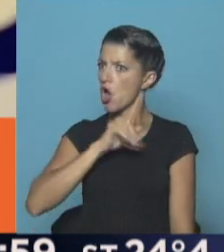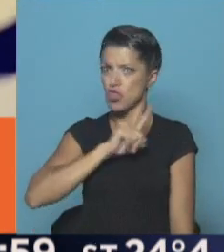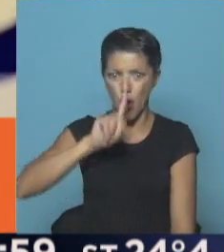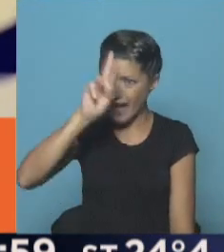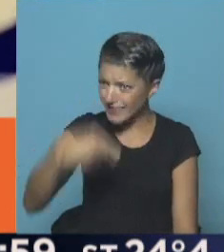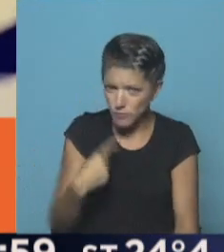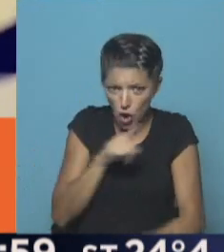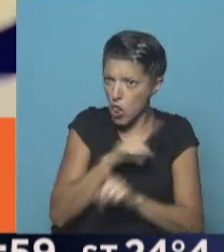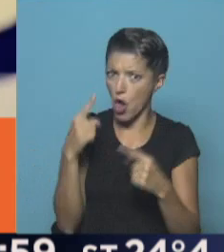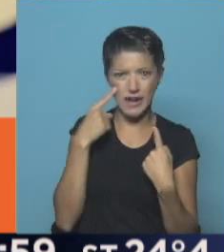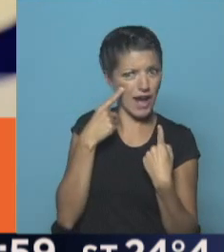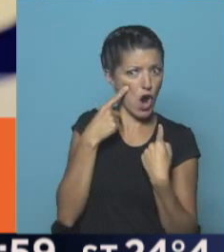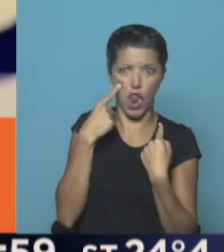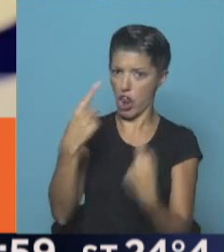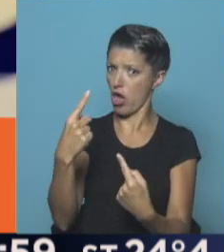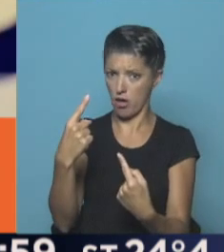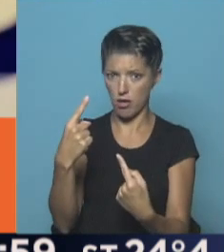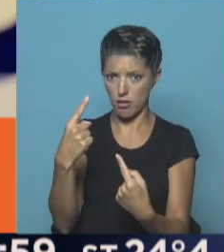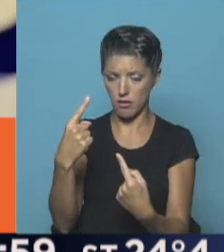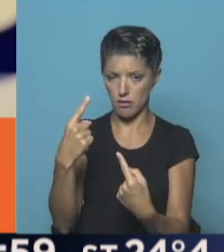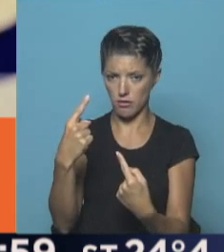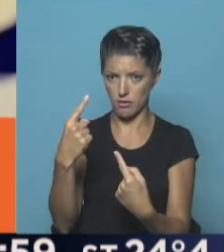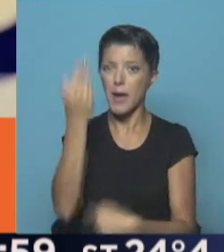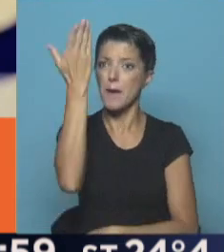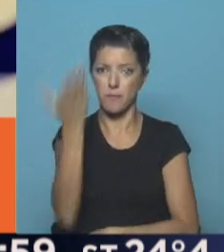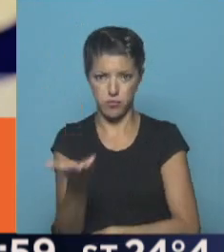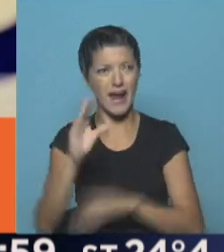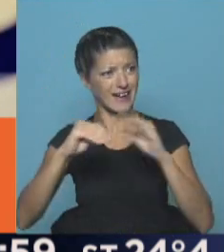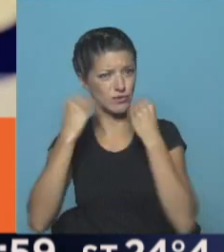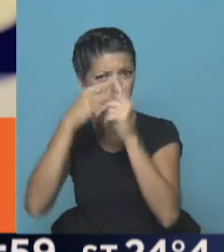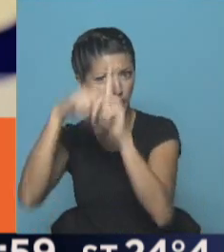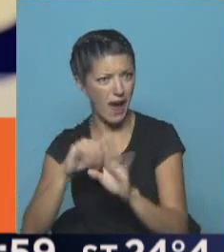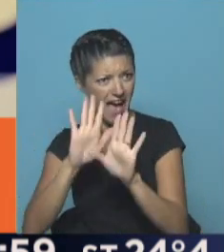aceptamos y no reconocemos los resultados